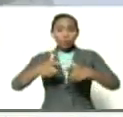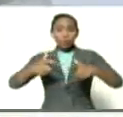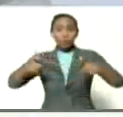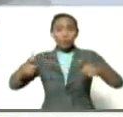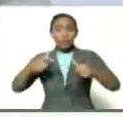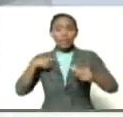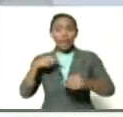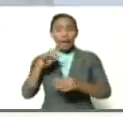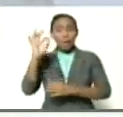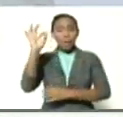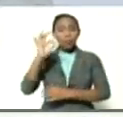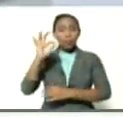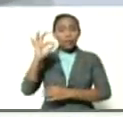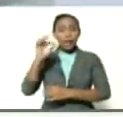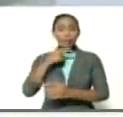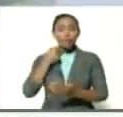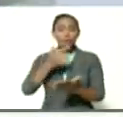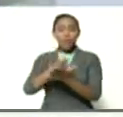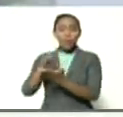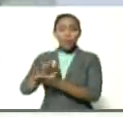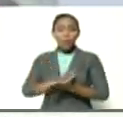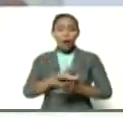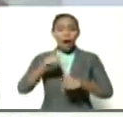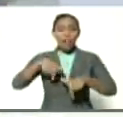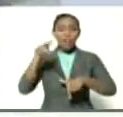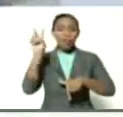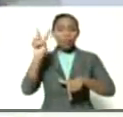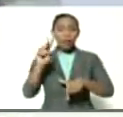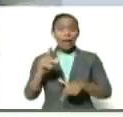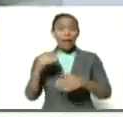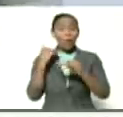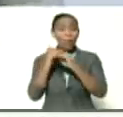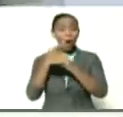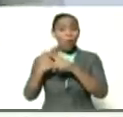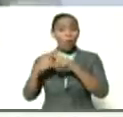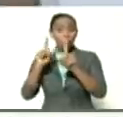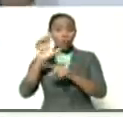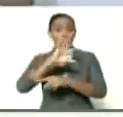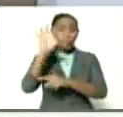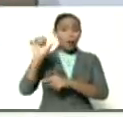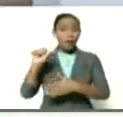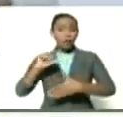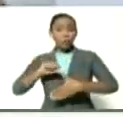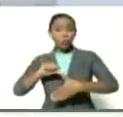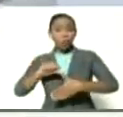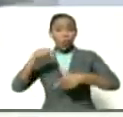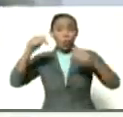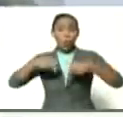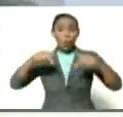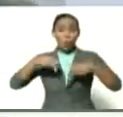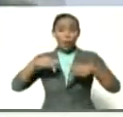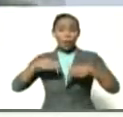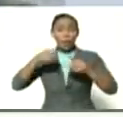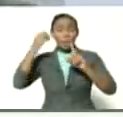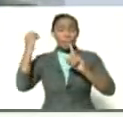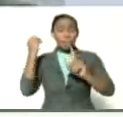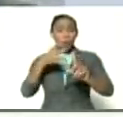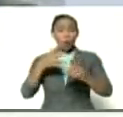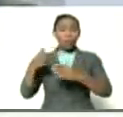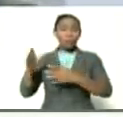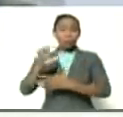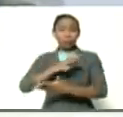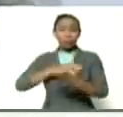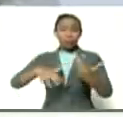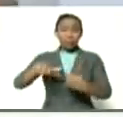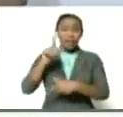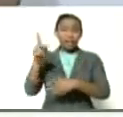tasa de fallecidos, y Venezuela, al igual que todos los países suramericanos, están hoy siendo impactados por la circulación